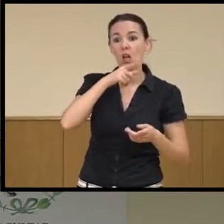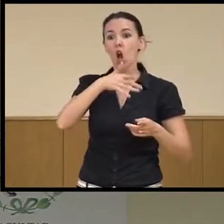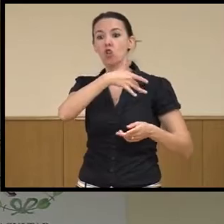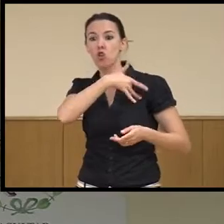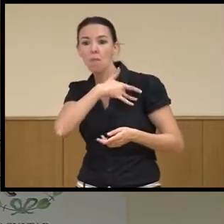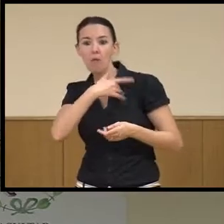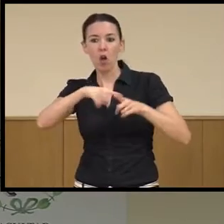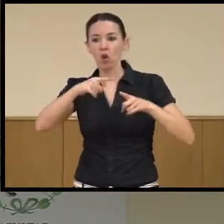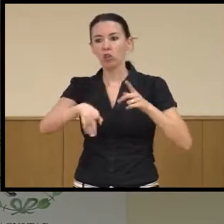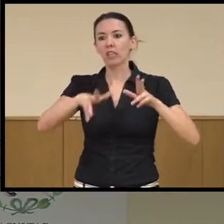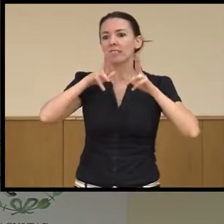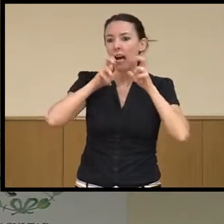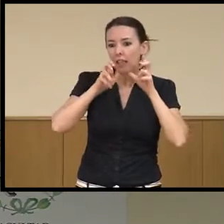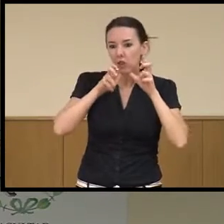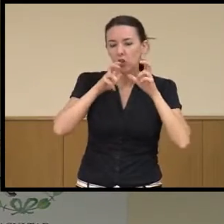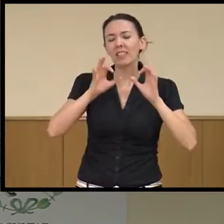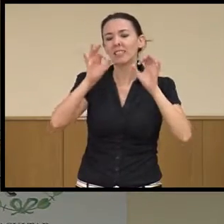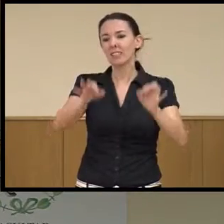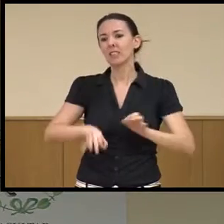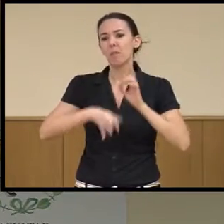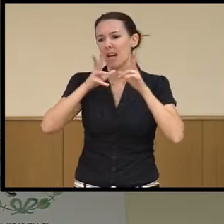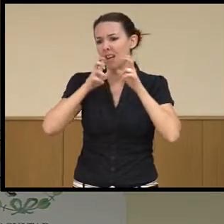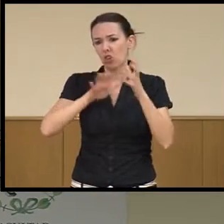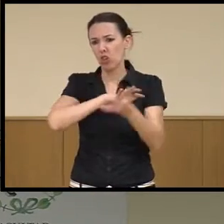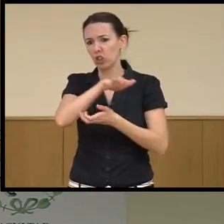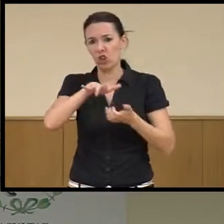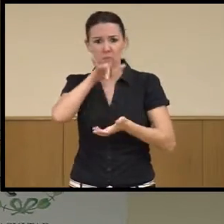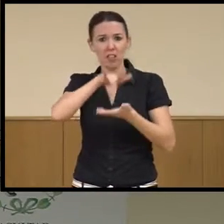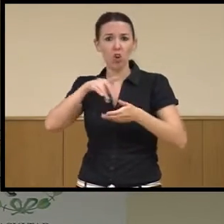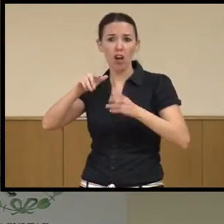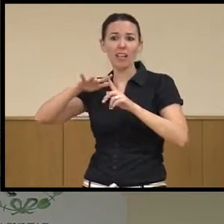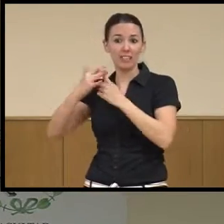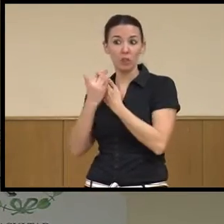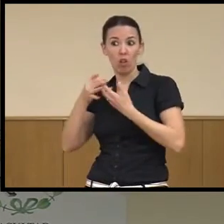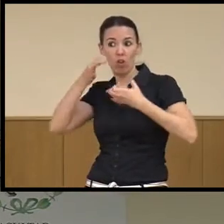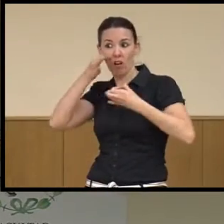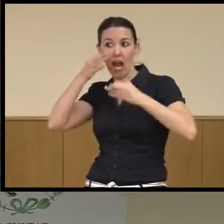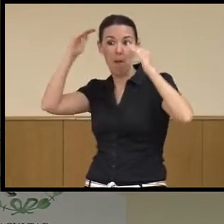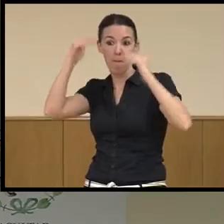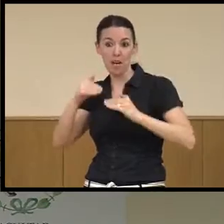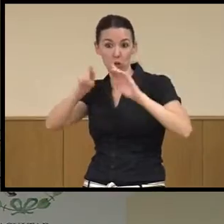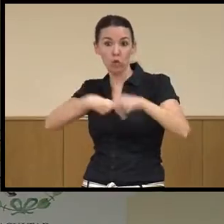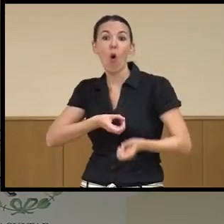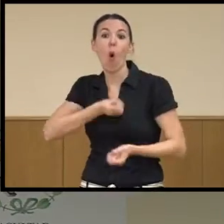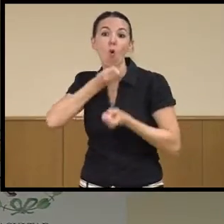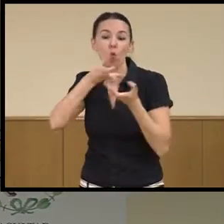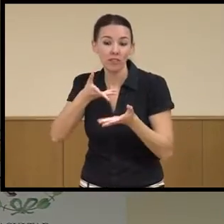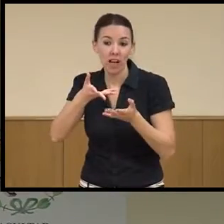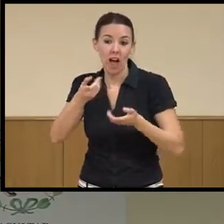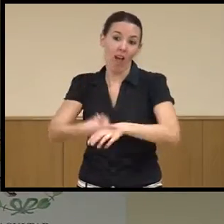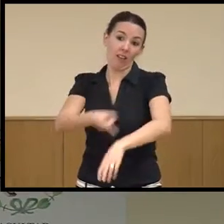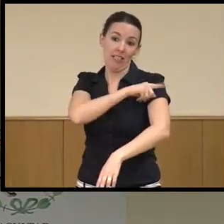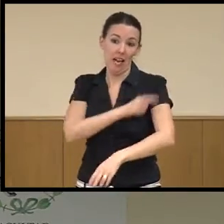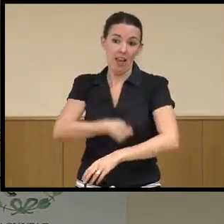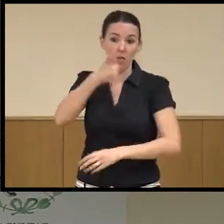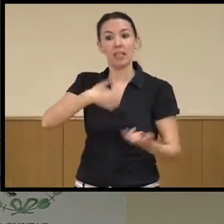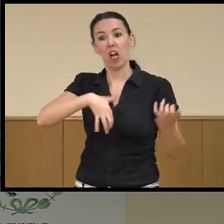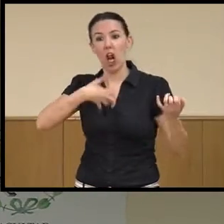sucesos atroces, siempre más atroces y truculentos que cuando ocurrieron, si es que realmente ocurrieron.